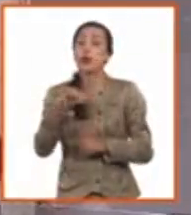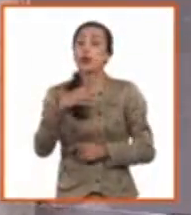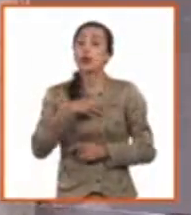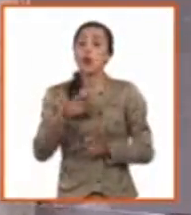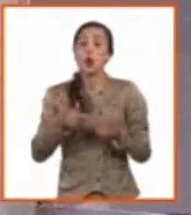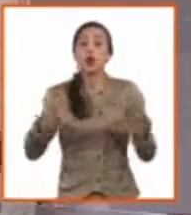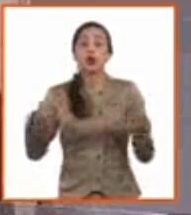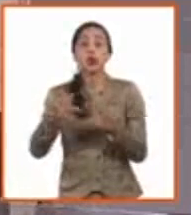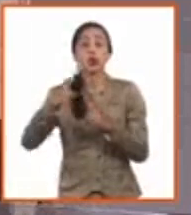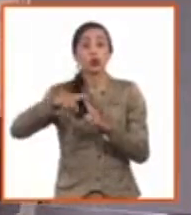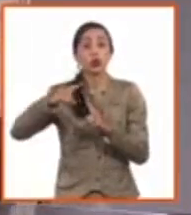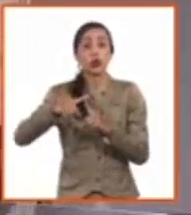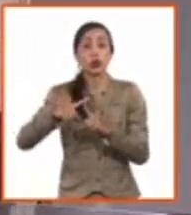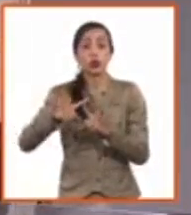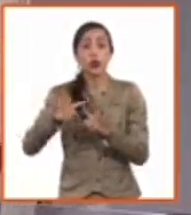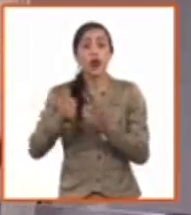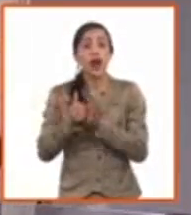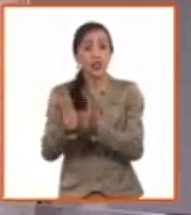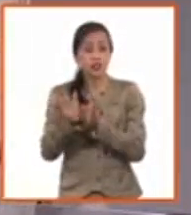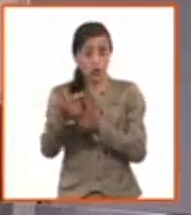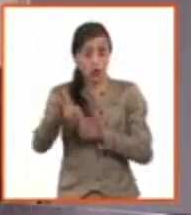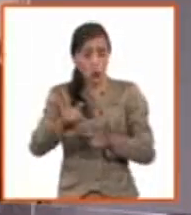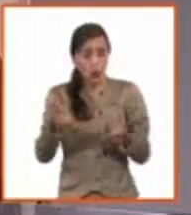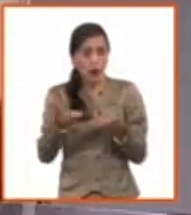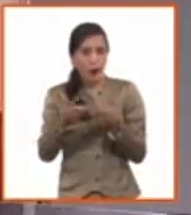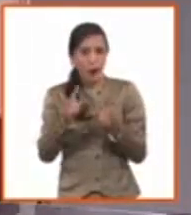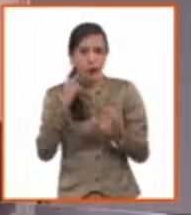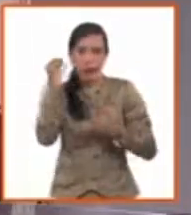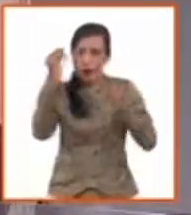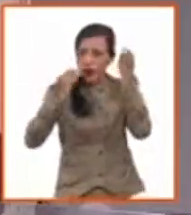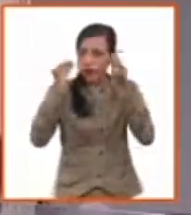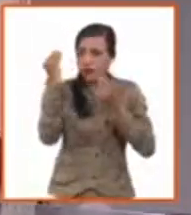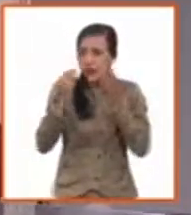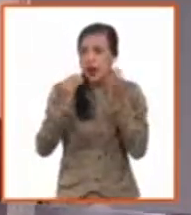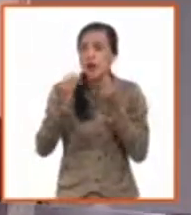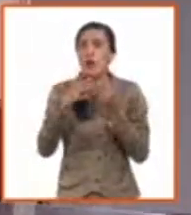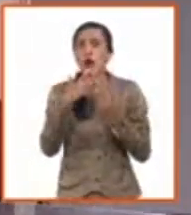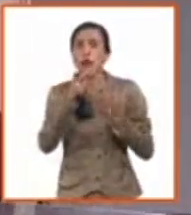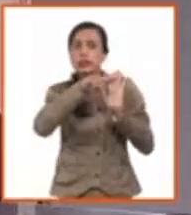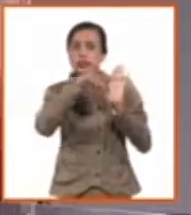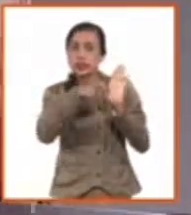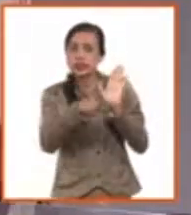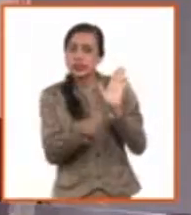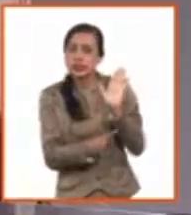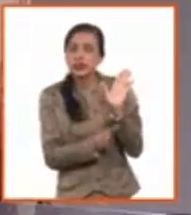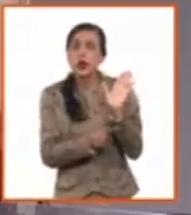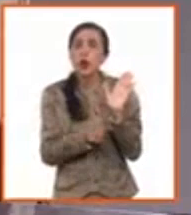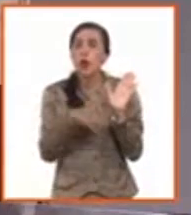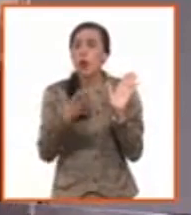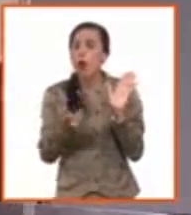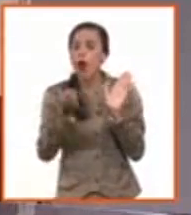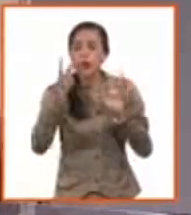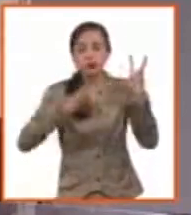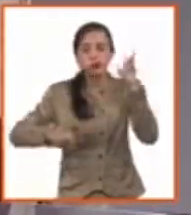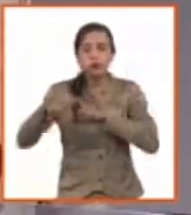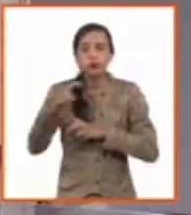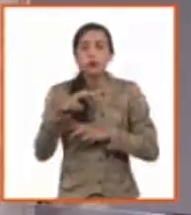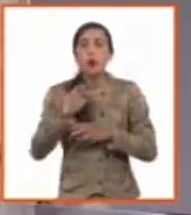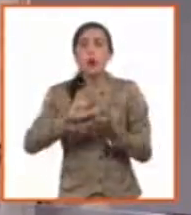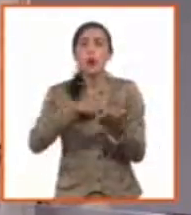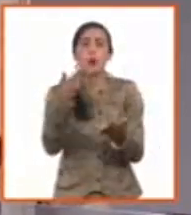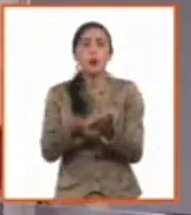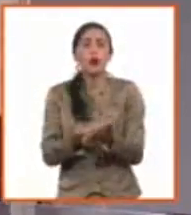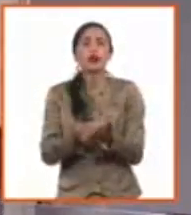consejo técnico asesor estuvimos reunidos con ellos en los que debatimos sobre todo las líneas de investigación debatimos propuestas innovadoras